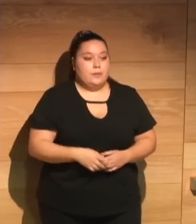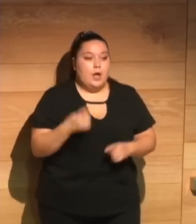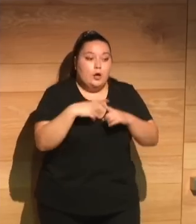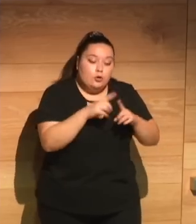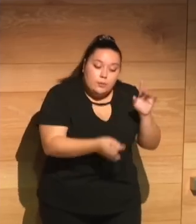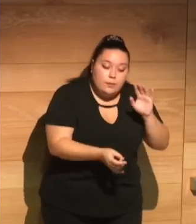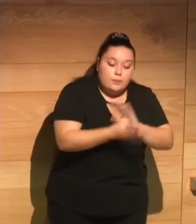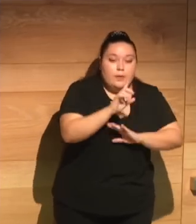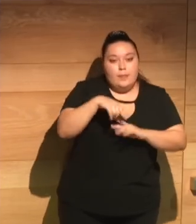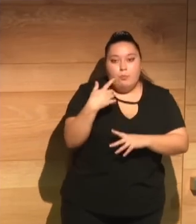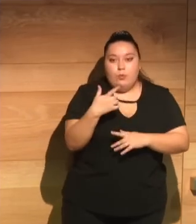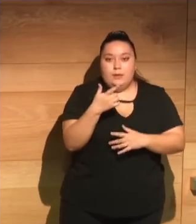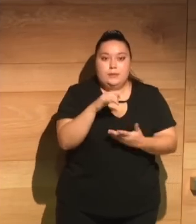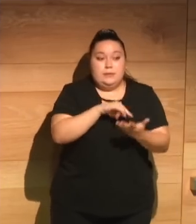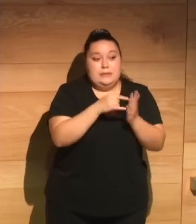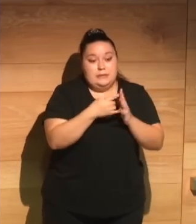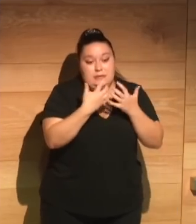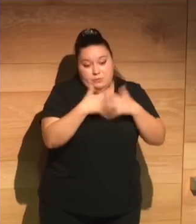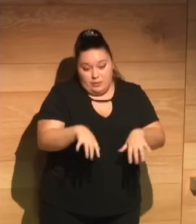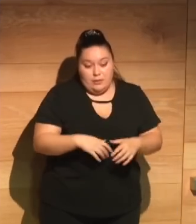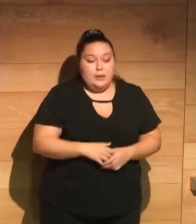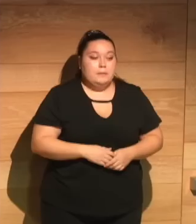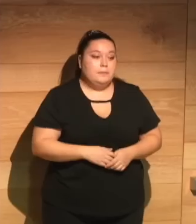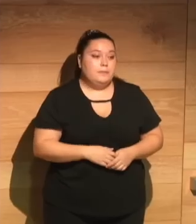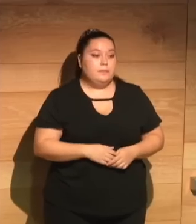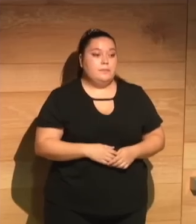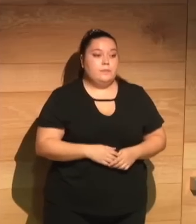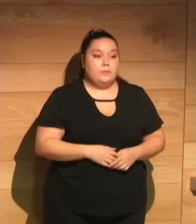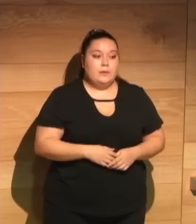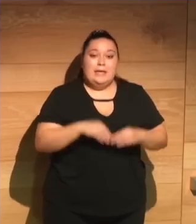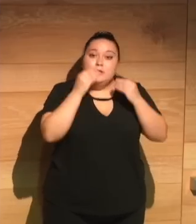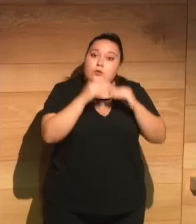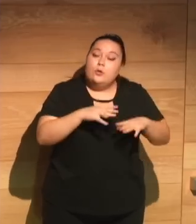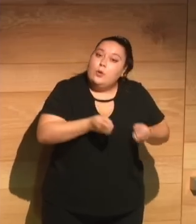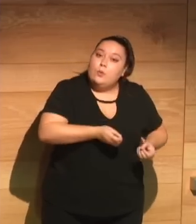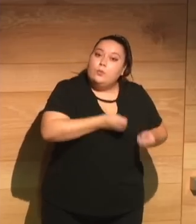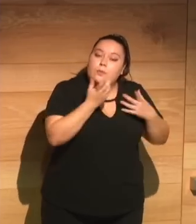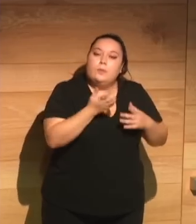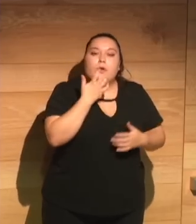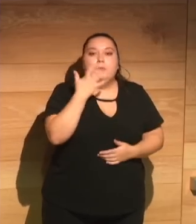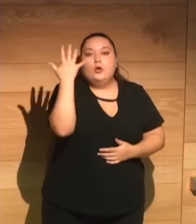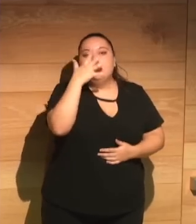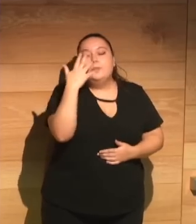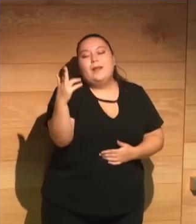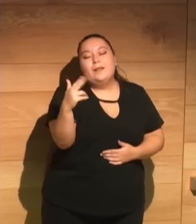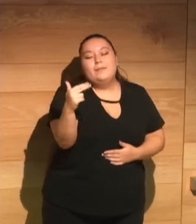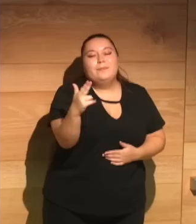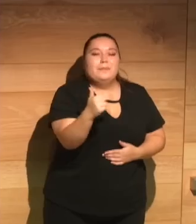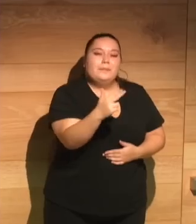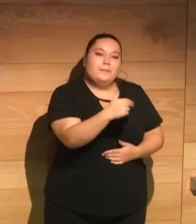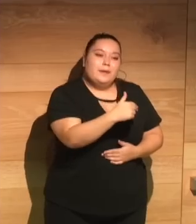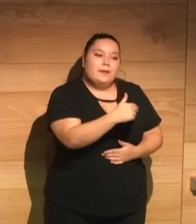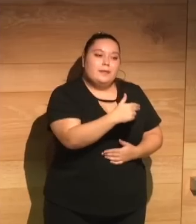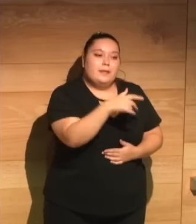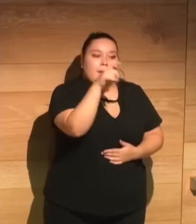surgen y luego se sistematizan, que habría un momento en el que cuéntame la historia de la sombra del pez que pesca